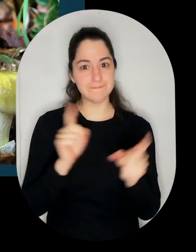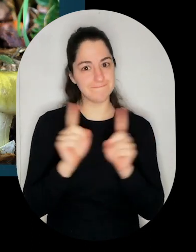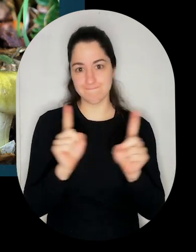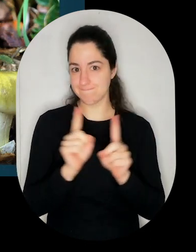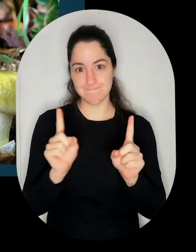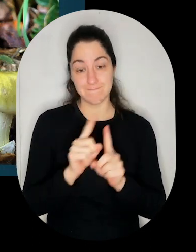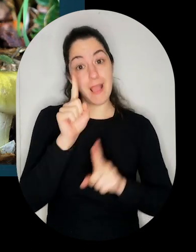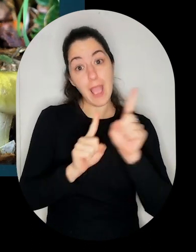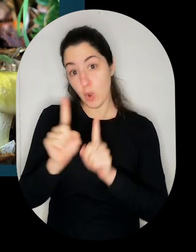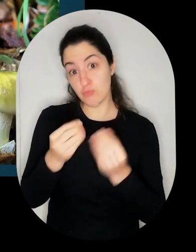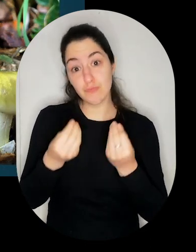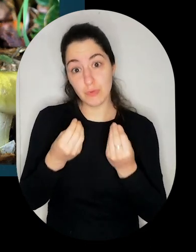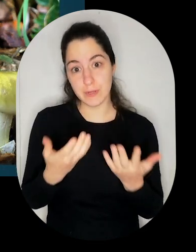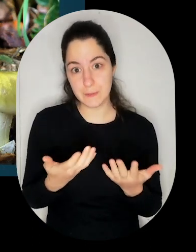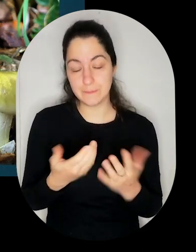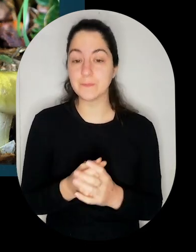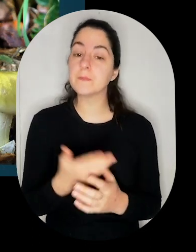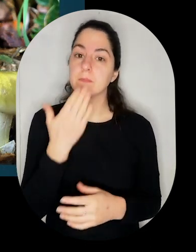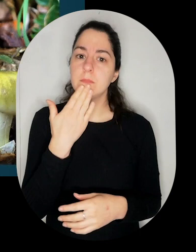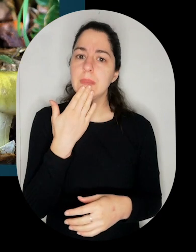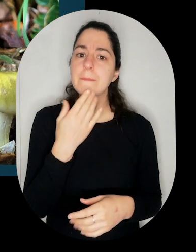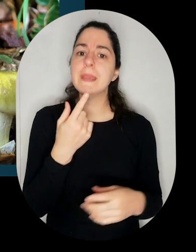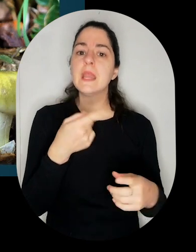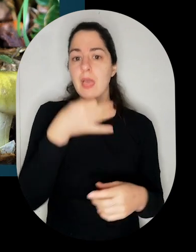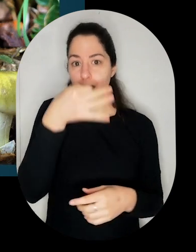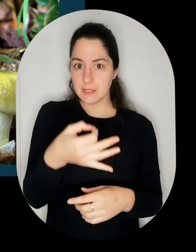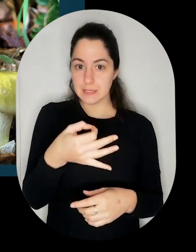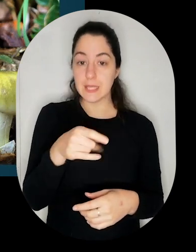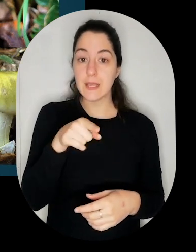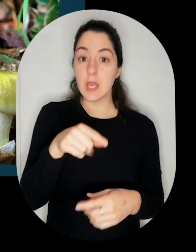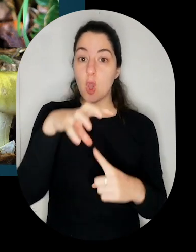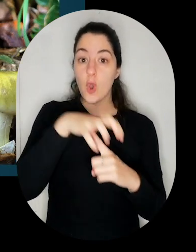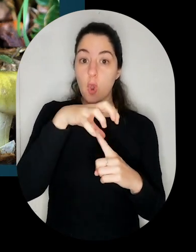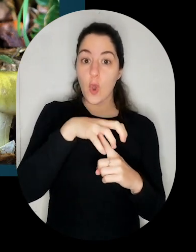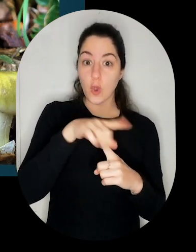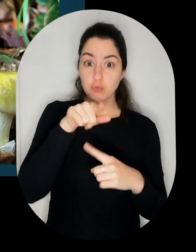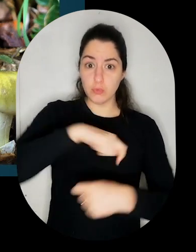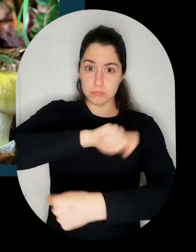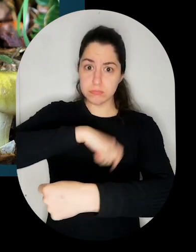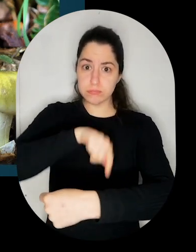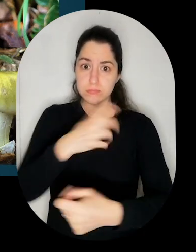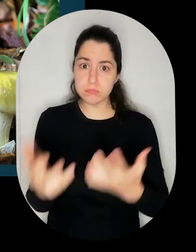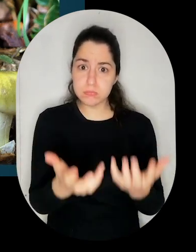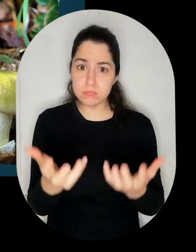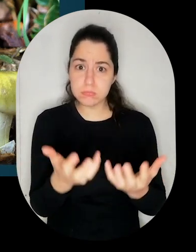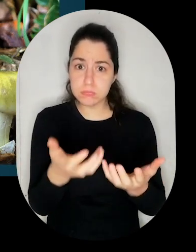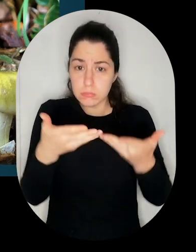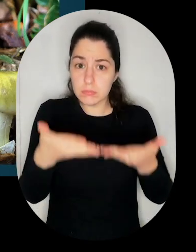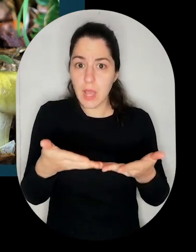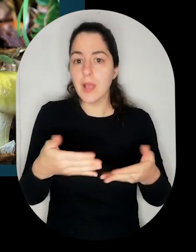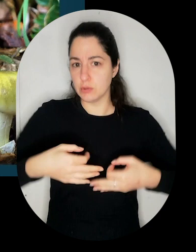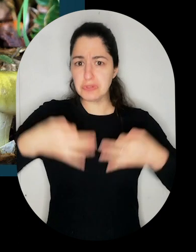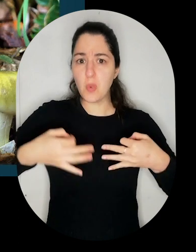Debido a que existen hongos que se pueden eliminar las toxinas mediante métodos de cocción, aparece el mito de que todos los hongos, si se cocina lo suficiente,